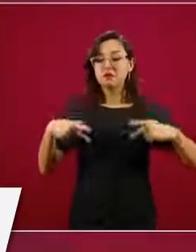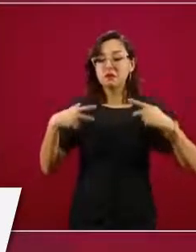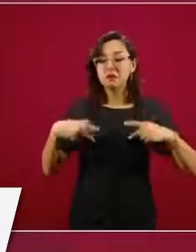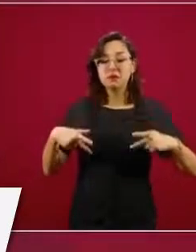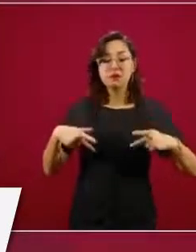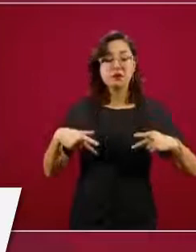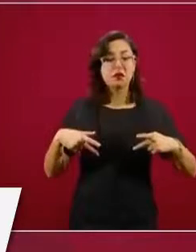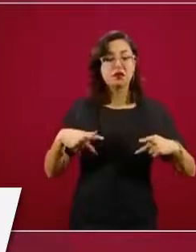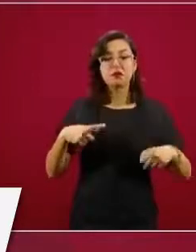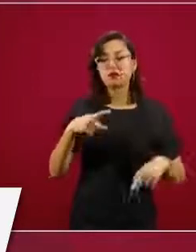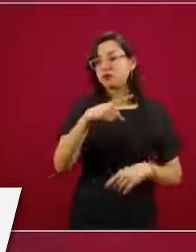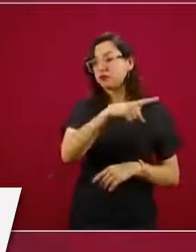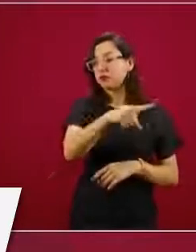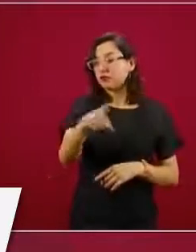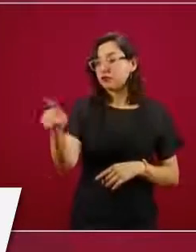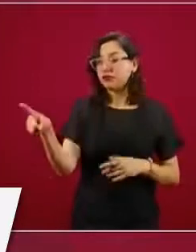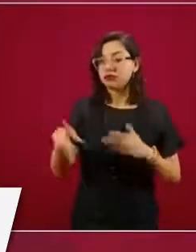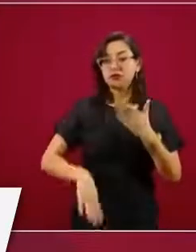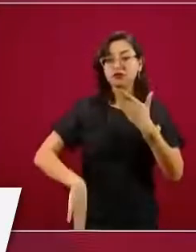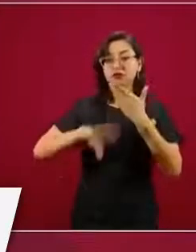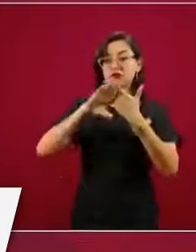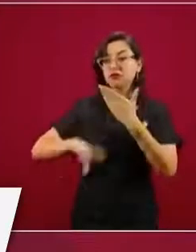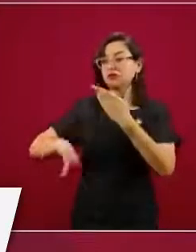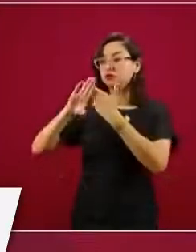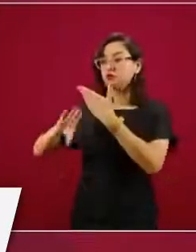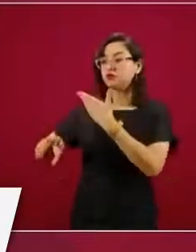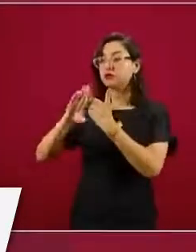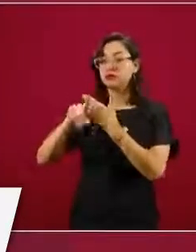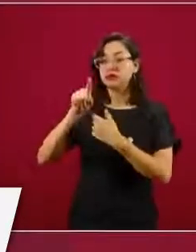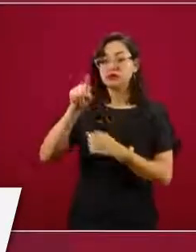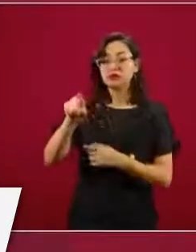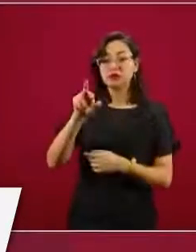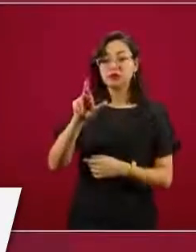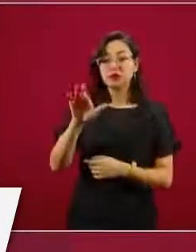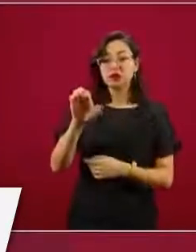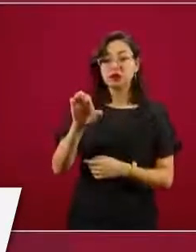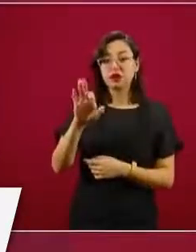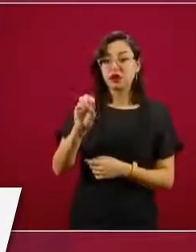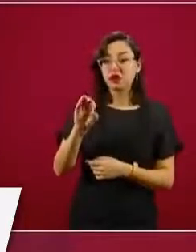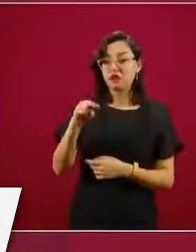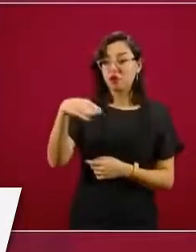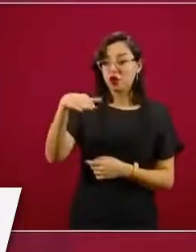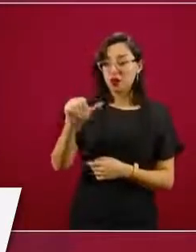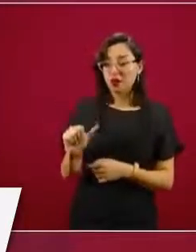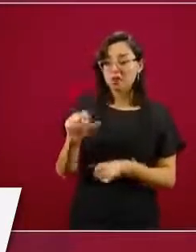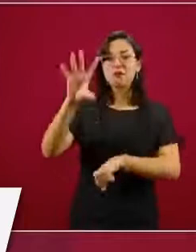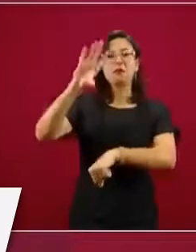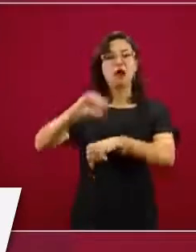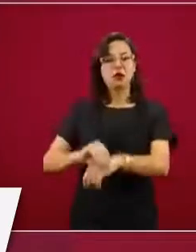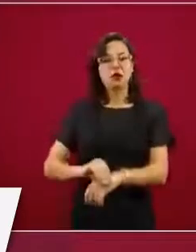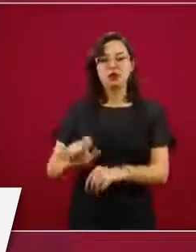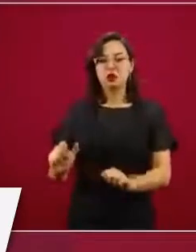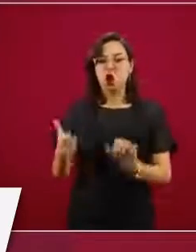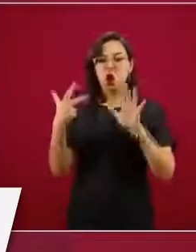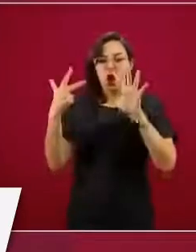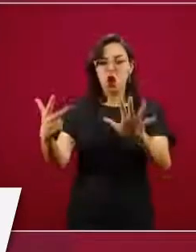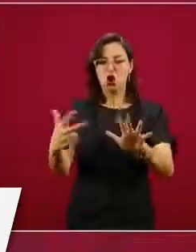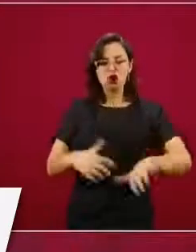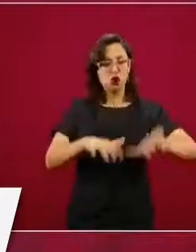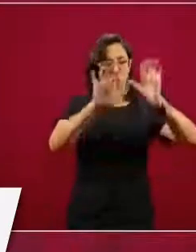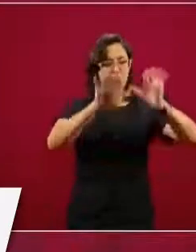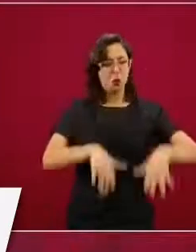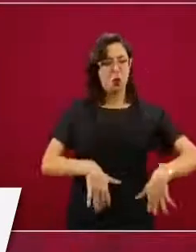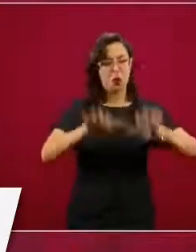contra de nosotros en el caso de la reforma le dan ocho columnas, o sea, tiene garantizadas ocho